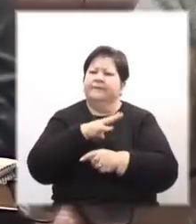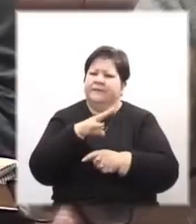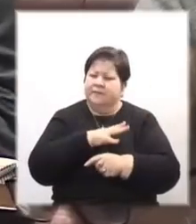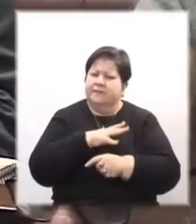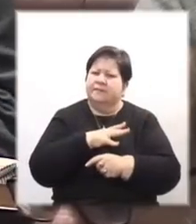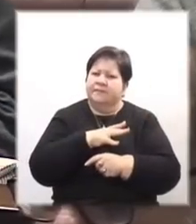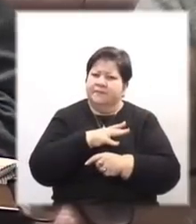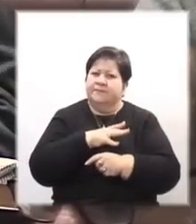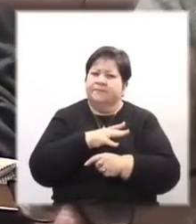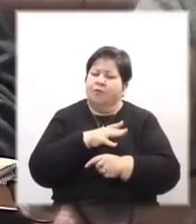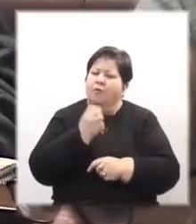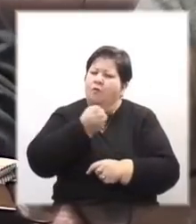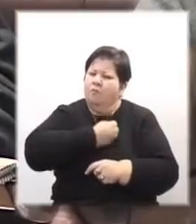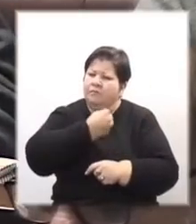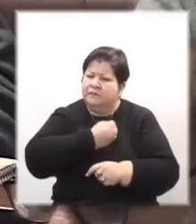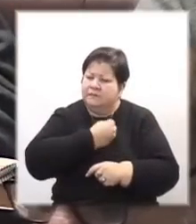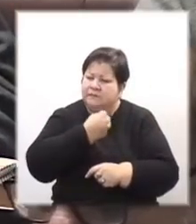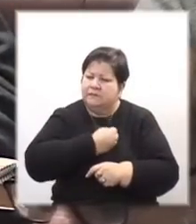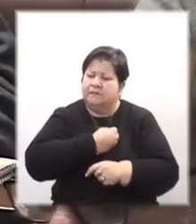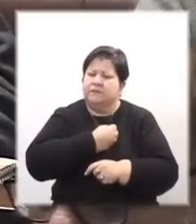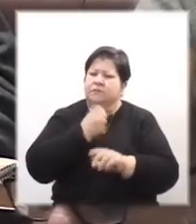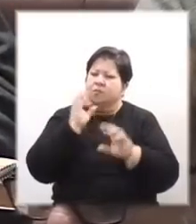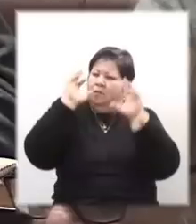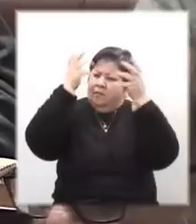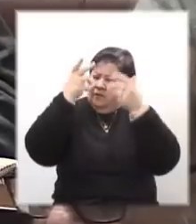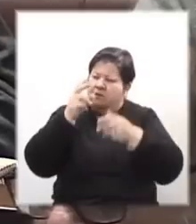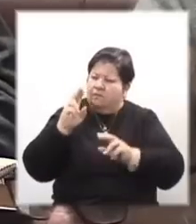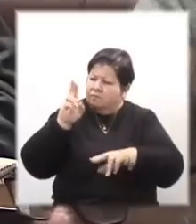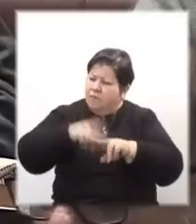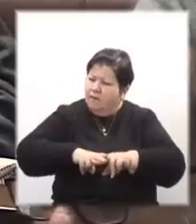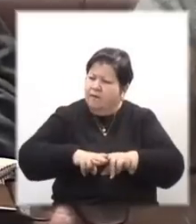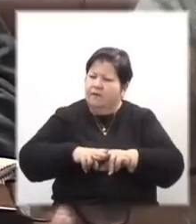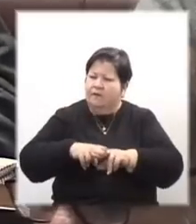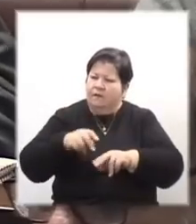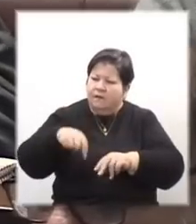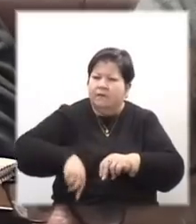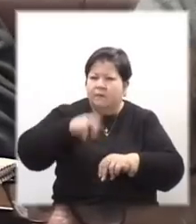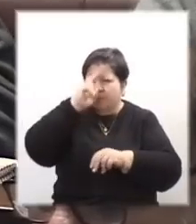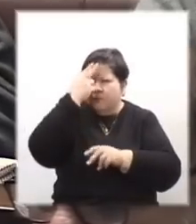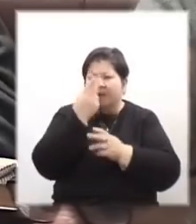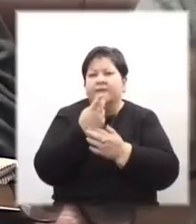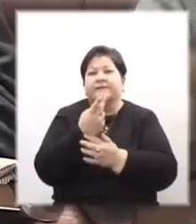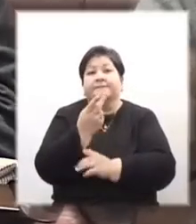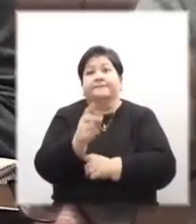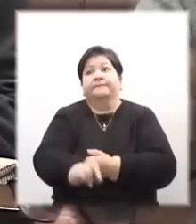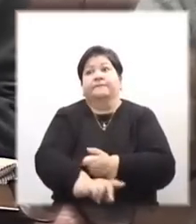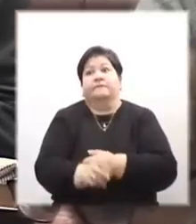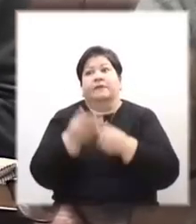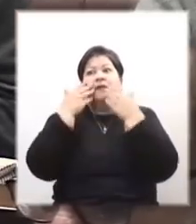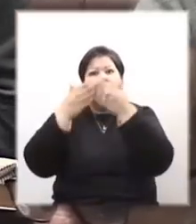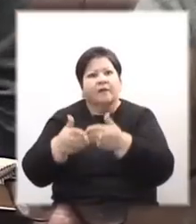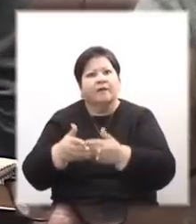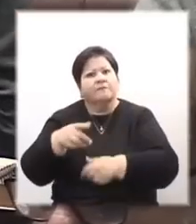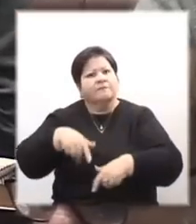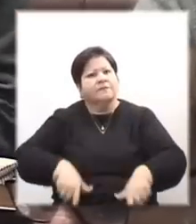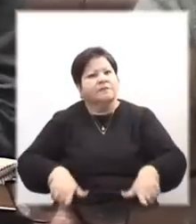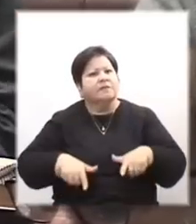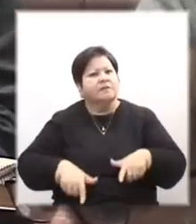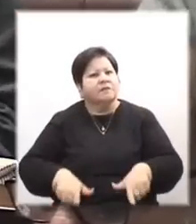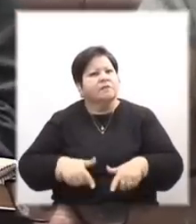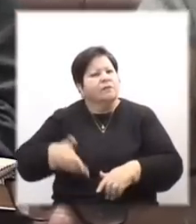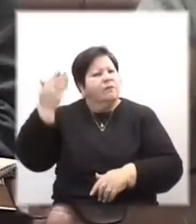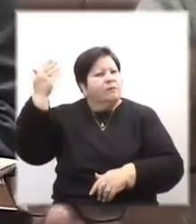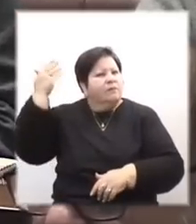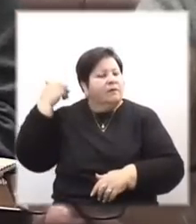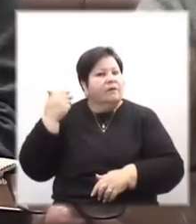con los homicidios y las muertes violentas en nuestro país y por eso le transmitimos y le preguntamos al ministro en esa oportunidad